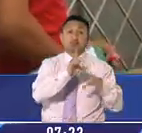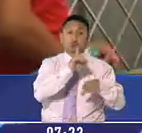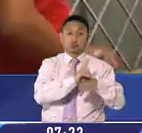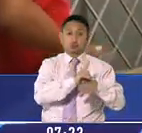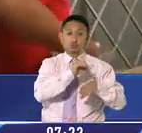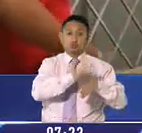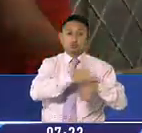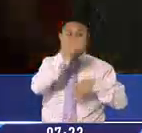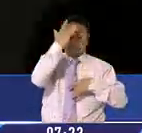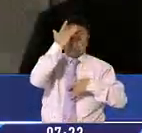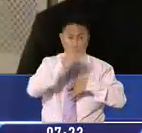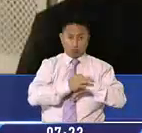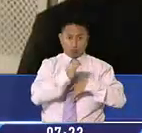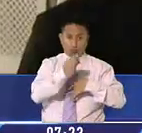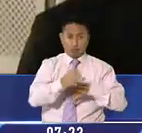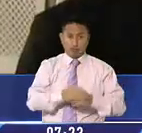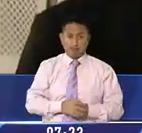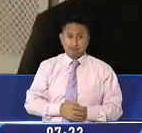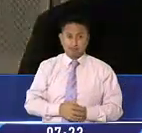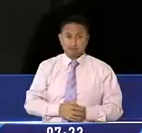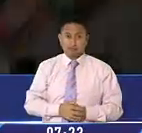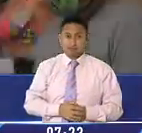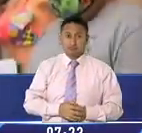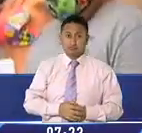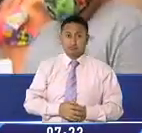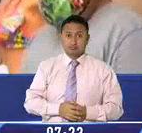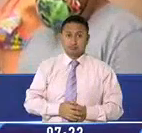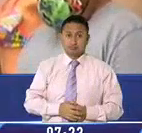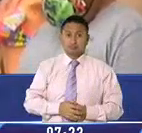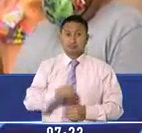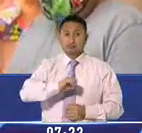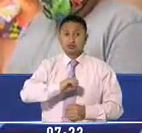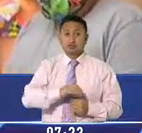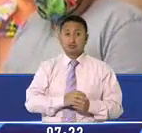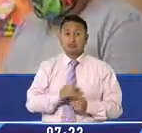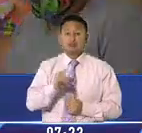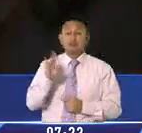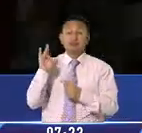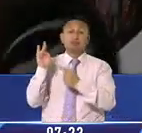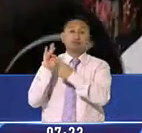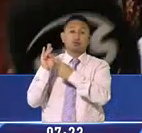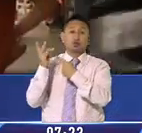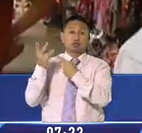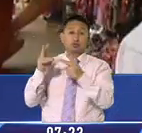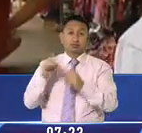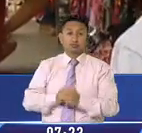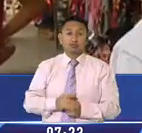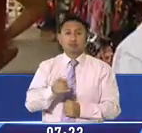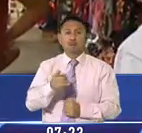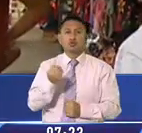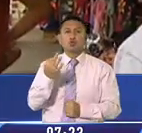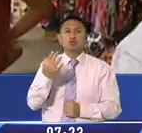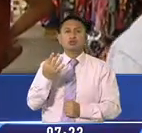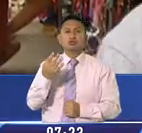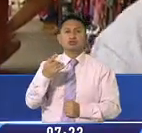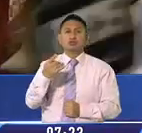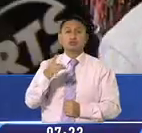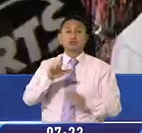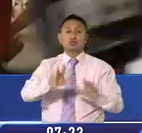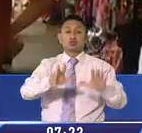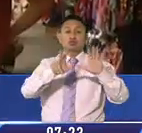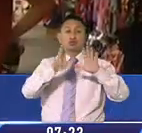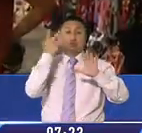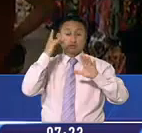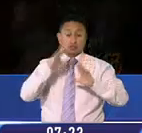Por COVID-19. En el caso de mi esposa, que también es positivo de COVID. ¿Cuántos días le dieron? 8 días. ¿Por COVID? Sí, por COVID.